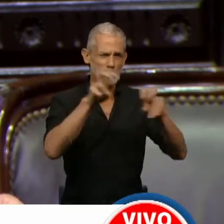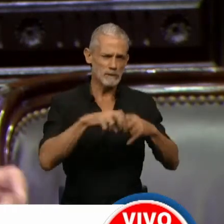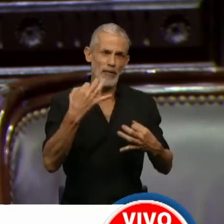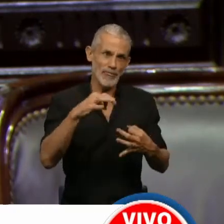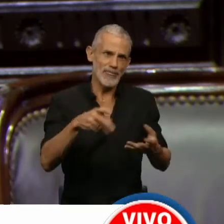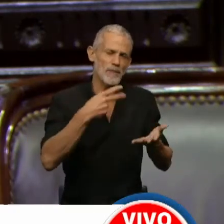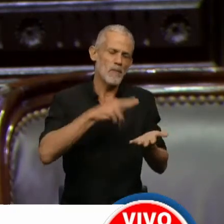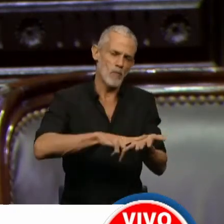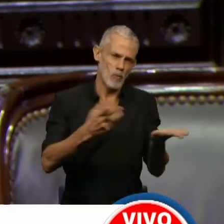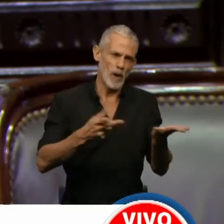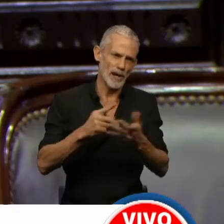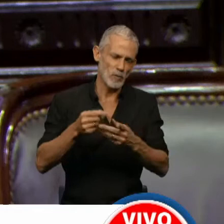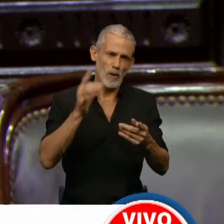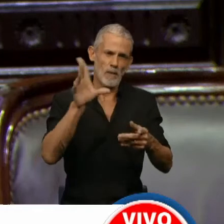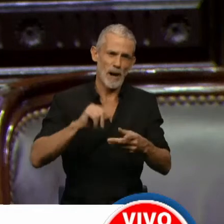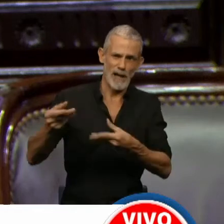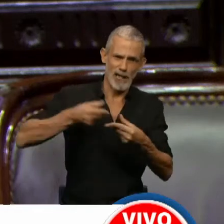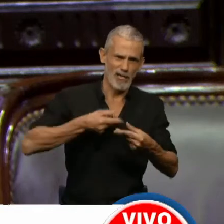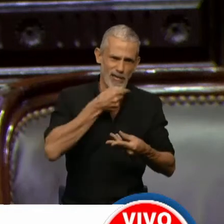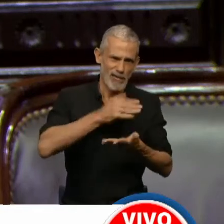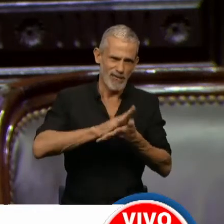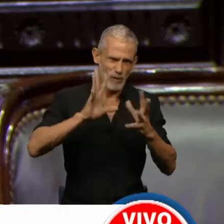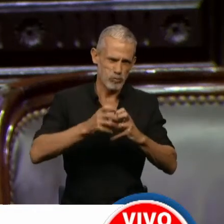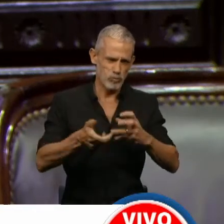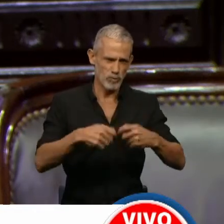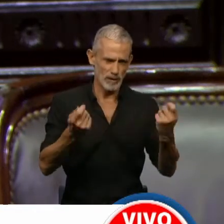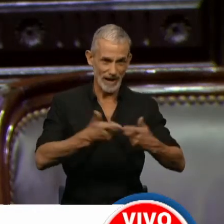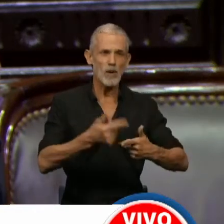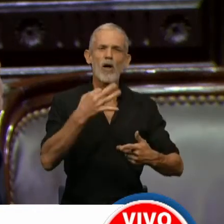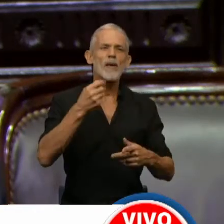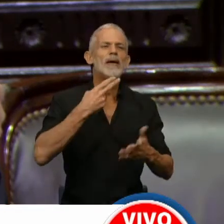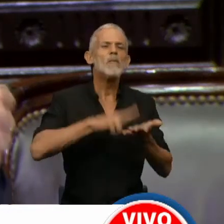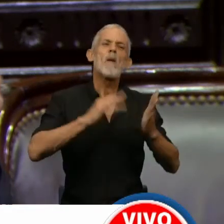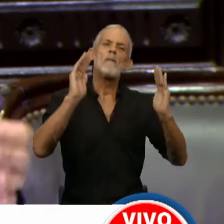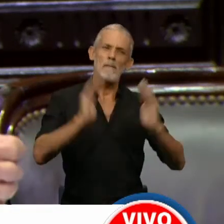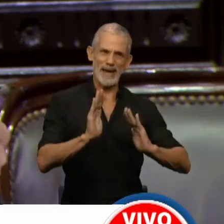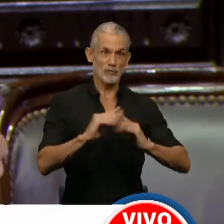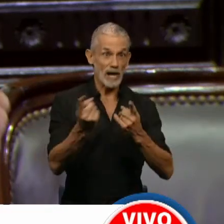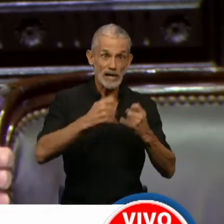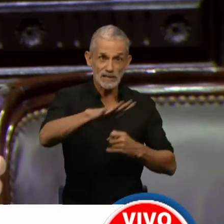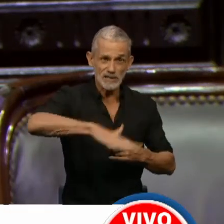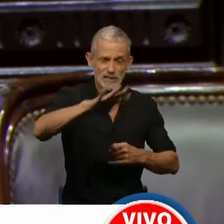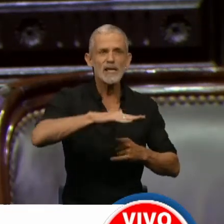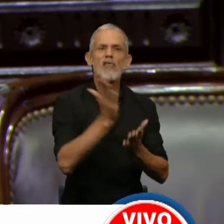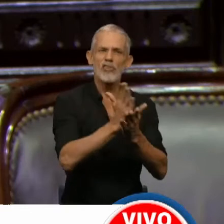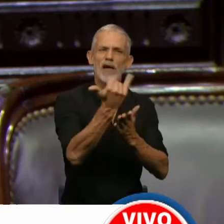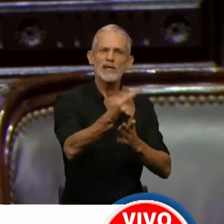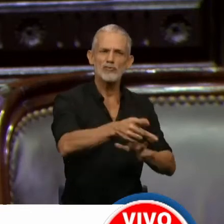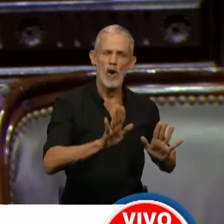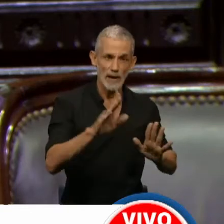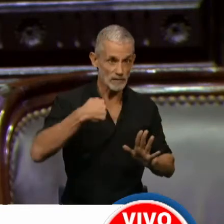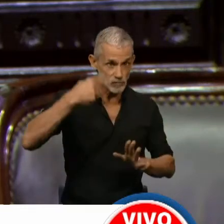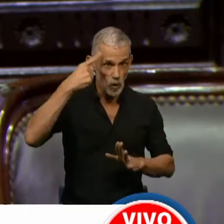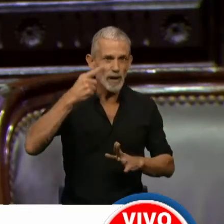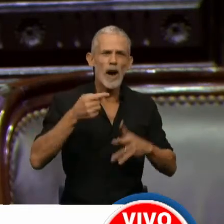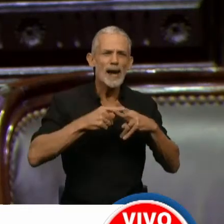Pero sabemos que hay una necesidad de reformar y de aliviar el impuesto. Y cuando hay una necesidad, nace un derecho. Y creo que aquí,